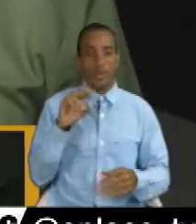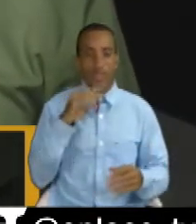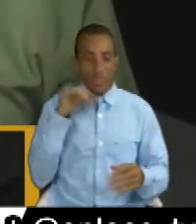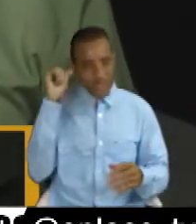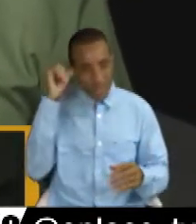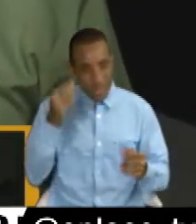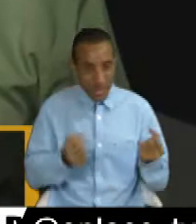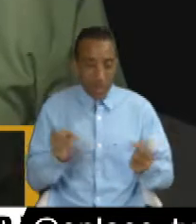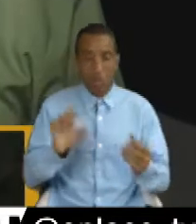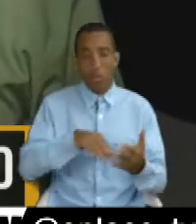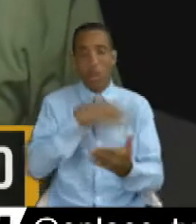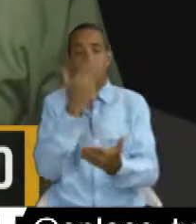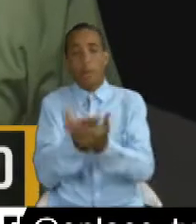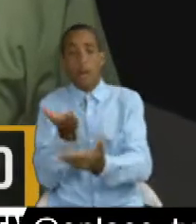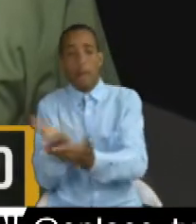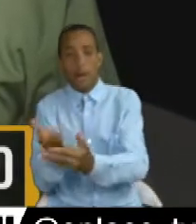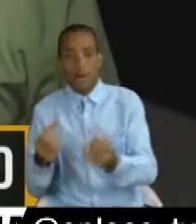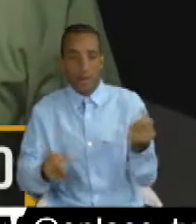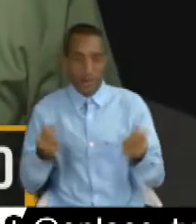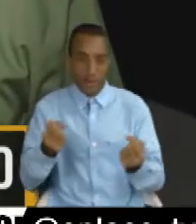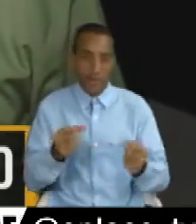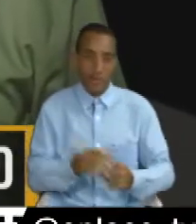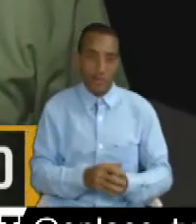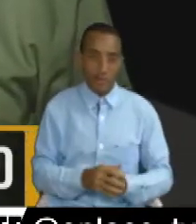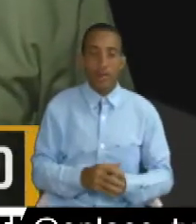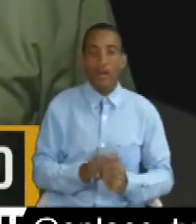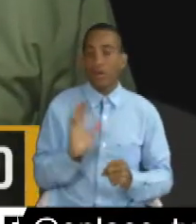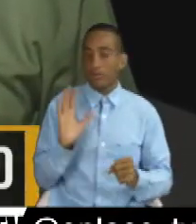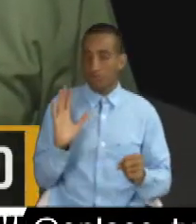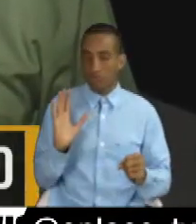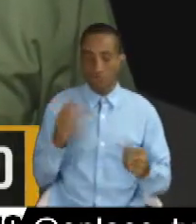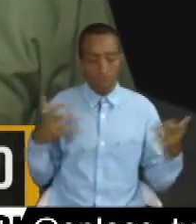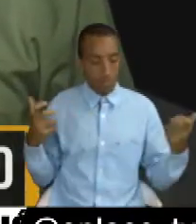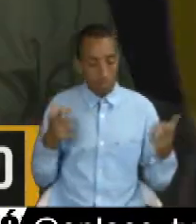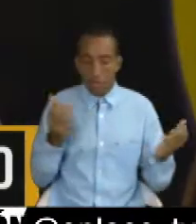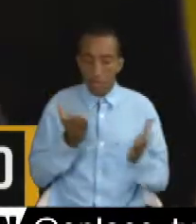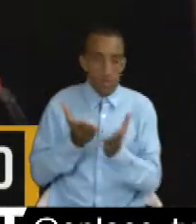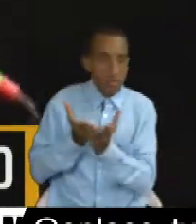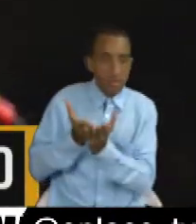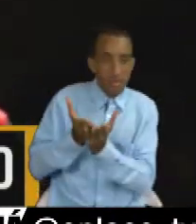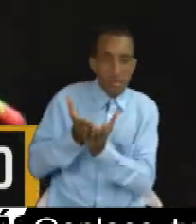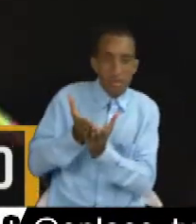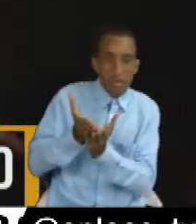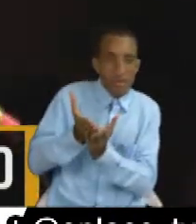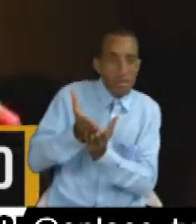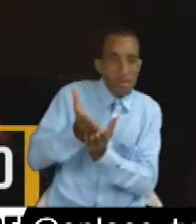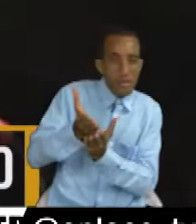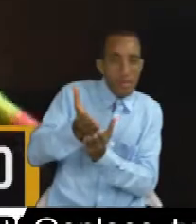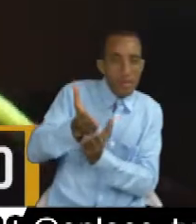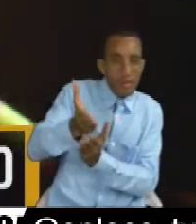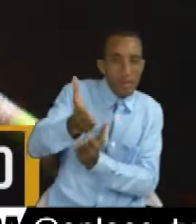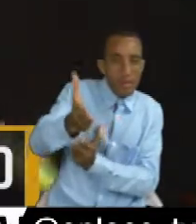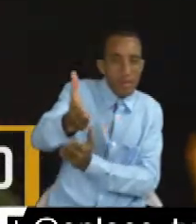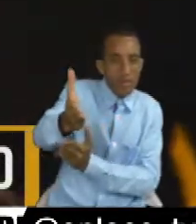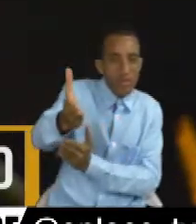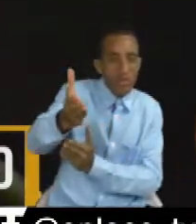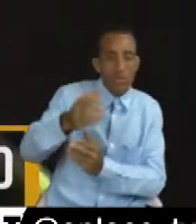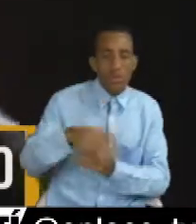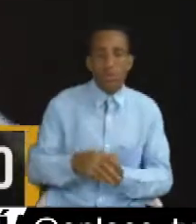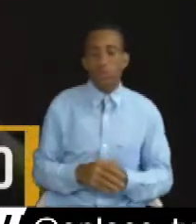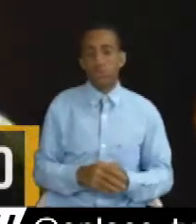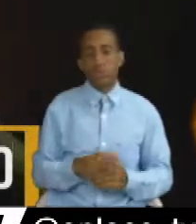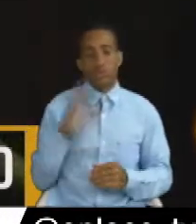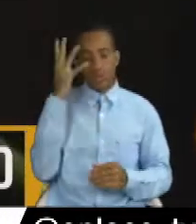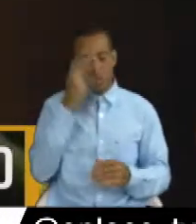el vallenato se mantiene, se mantendrá, porque el vallenato es un género musical hermoso,